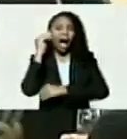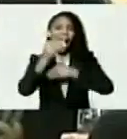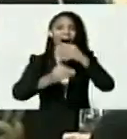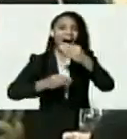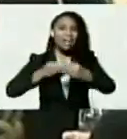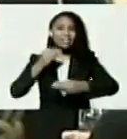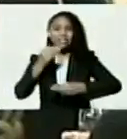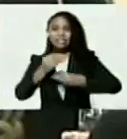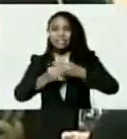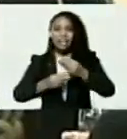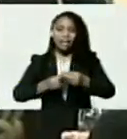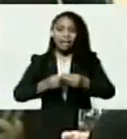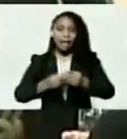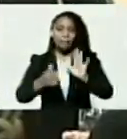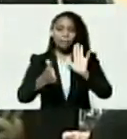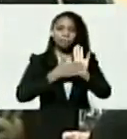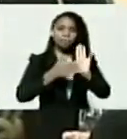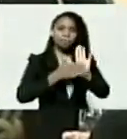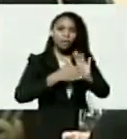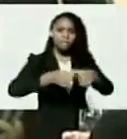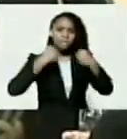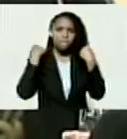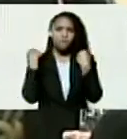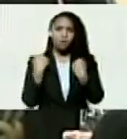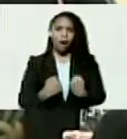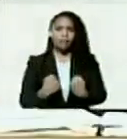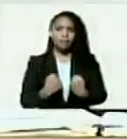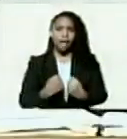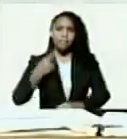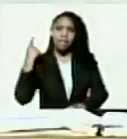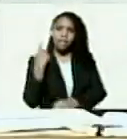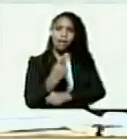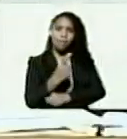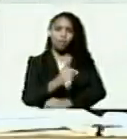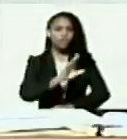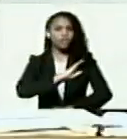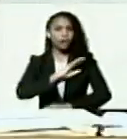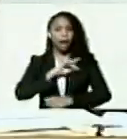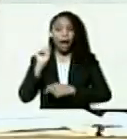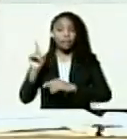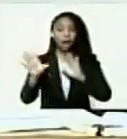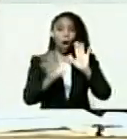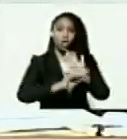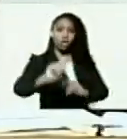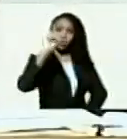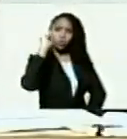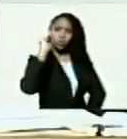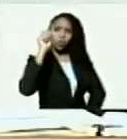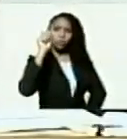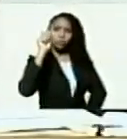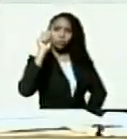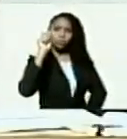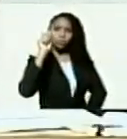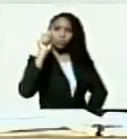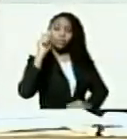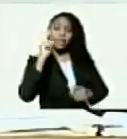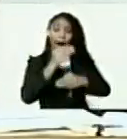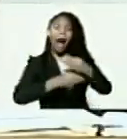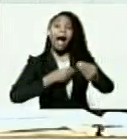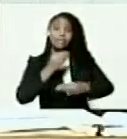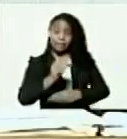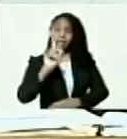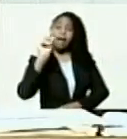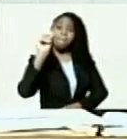consagra el apego estricto que debemos tener y que tenemos a esta Constitución. Y consagra